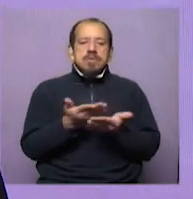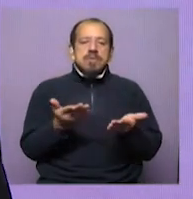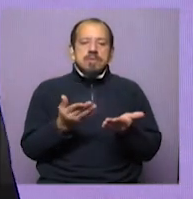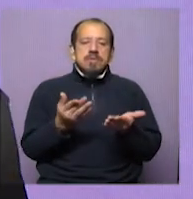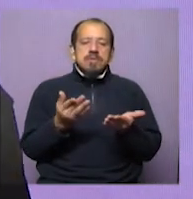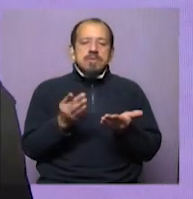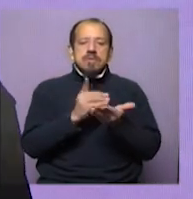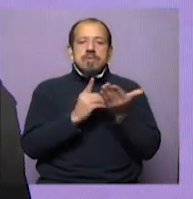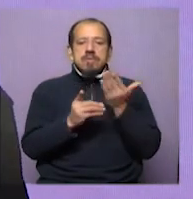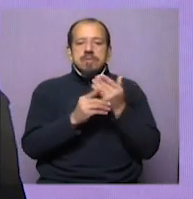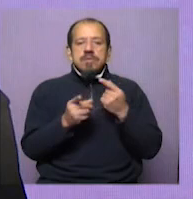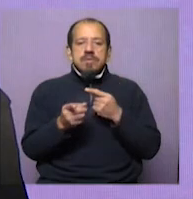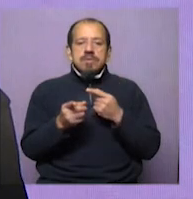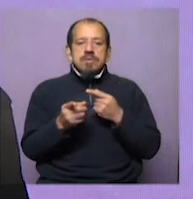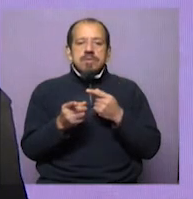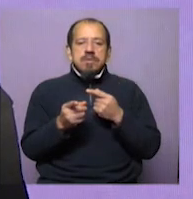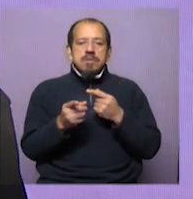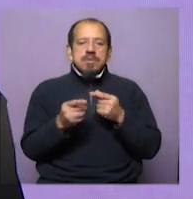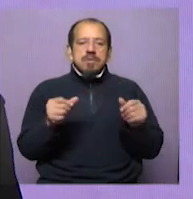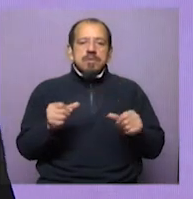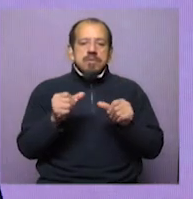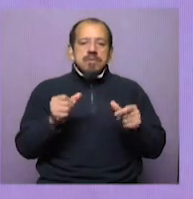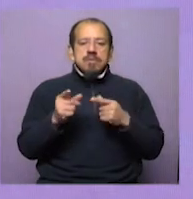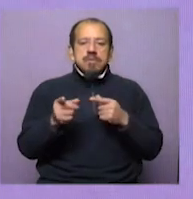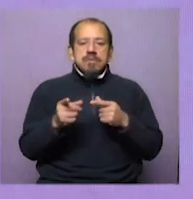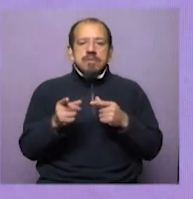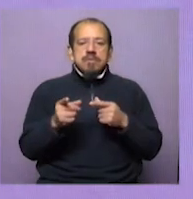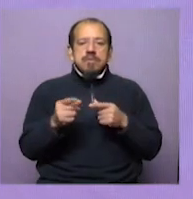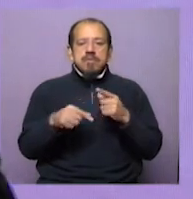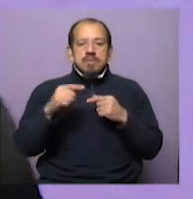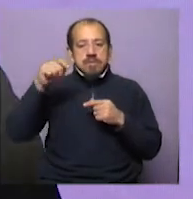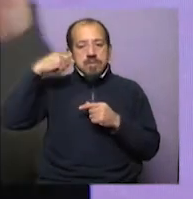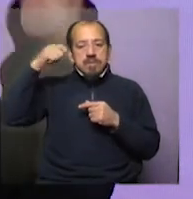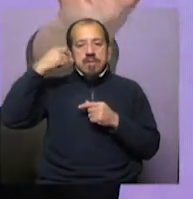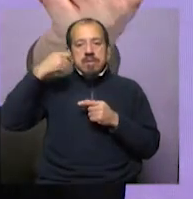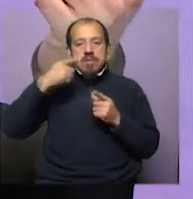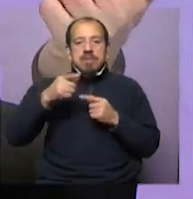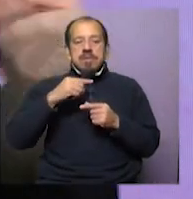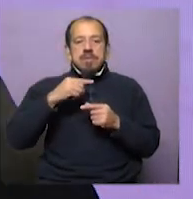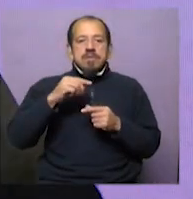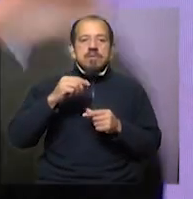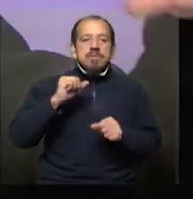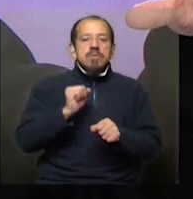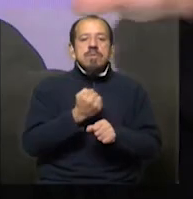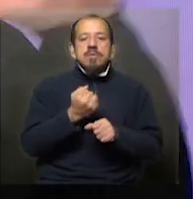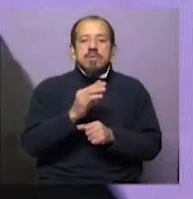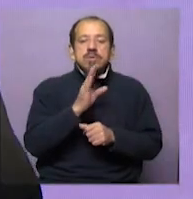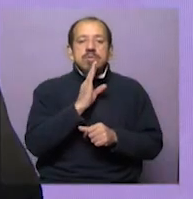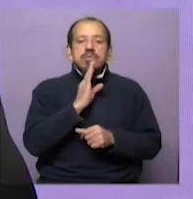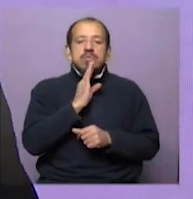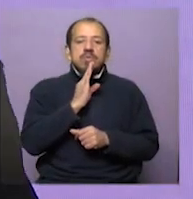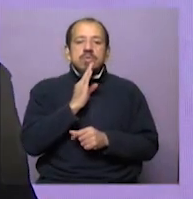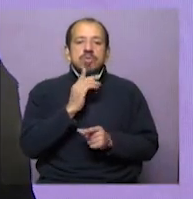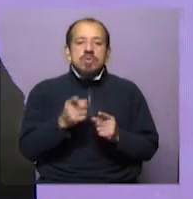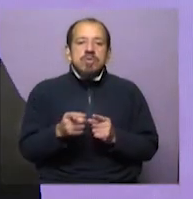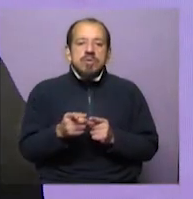proyectos. Fue el lugar donde le permitió internacionalizar esa película, ganó un premio de Estados Unidos, después esa organización